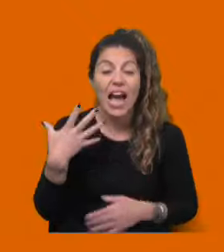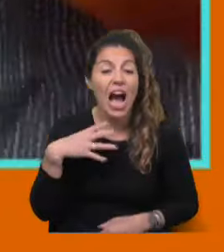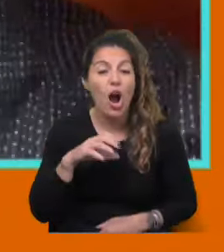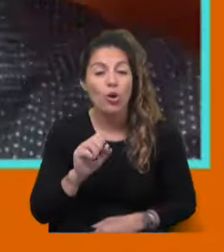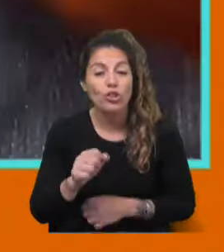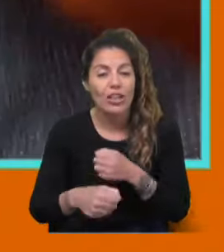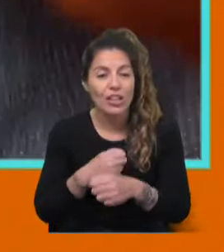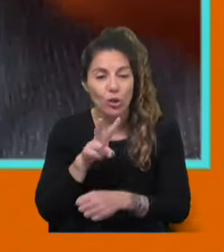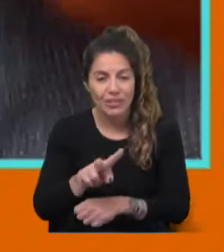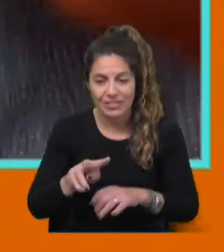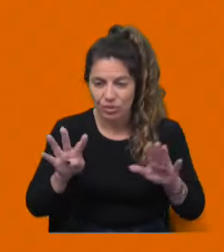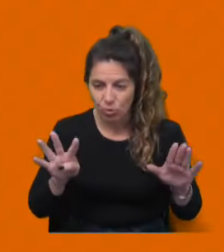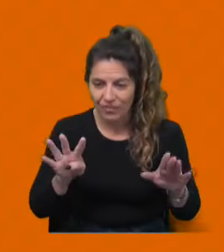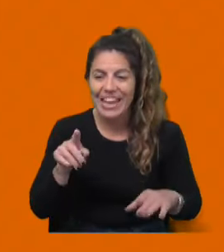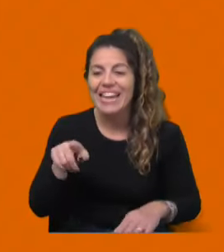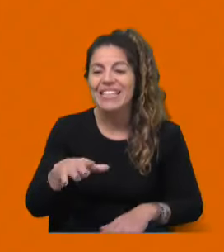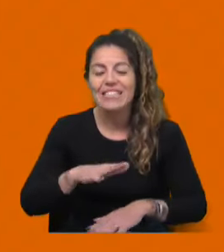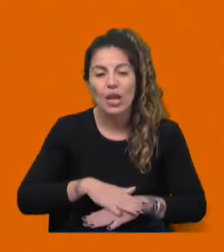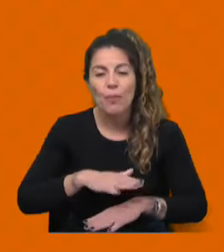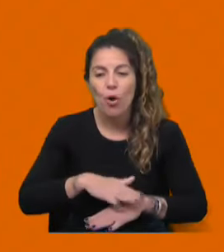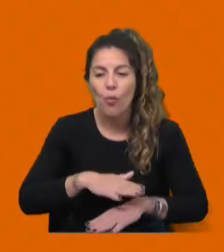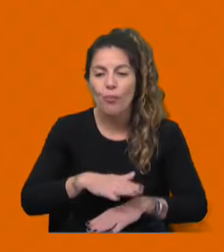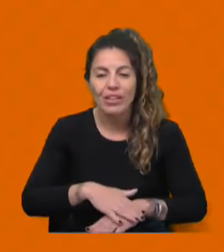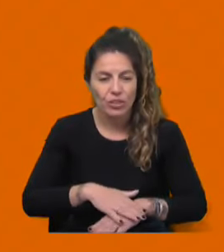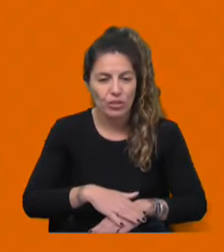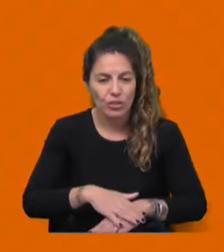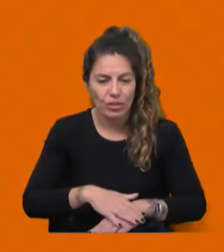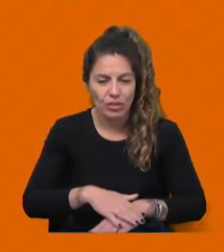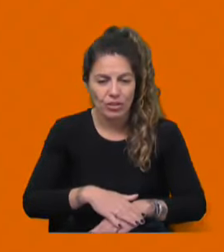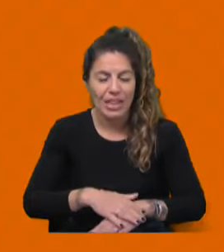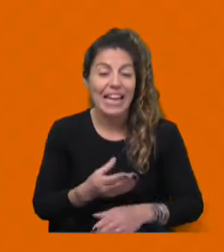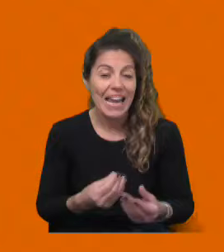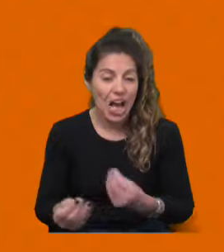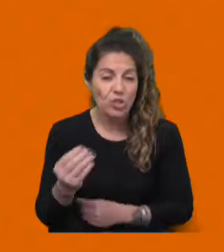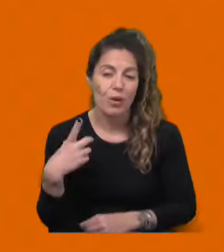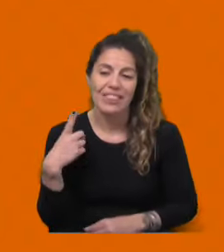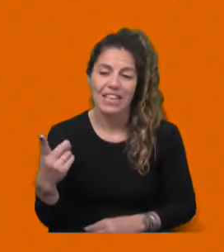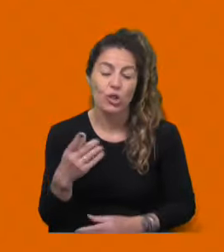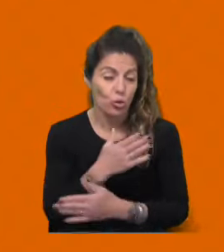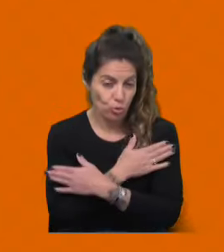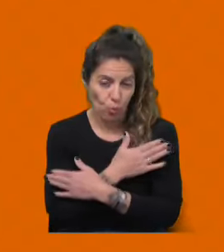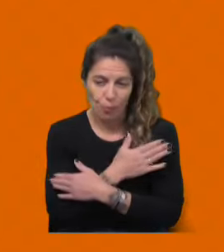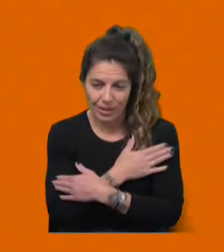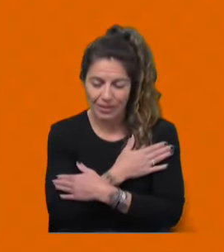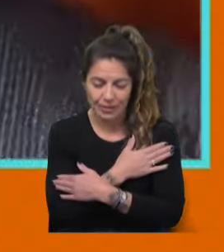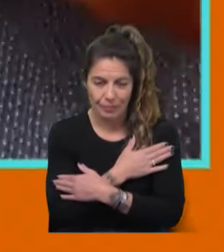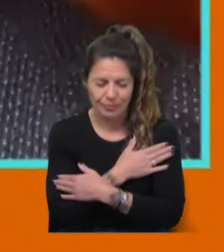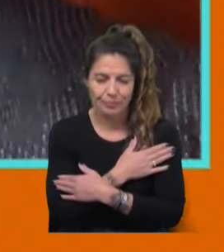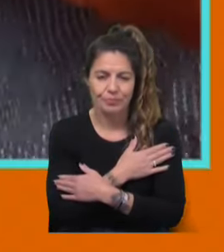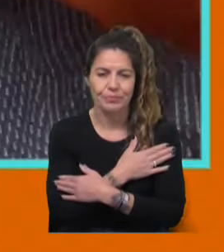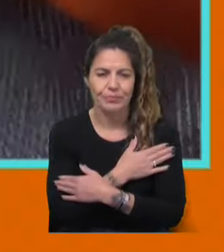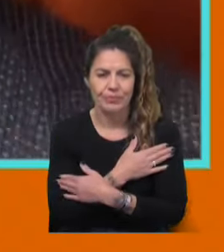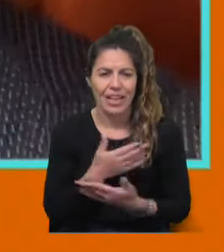del 2019. En ese momento, quien asume como director interino, el